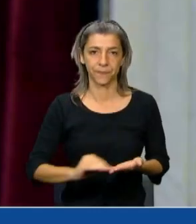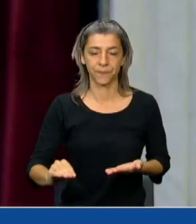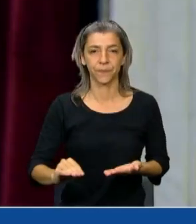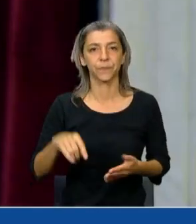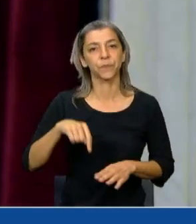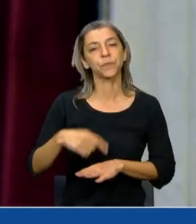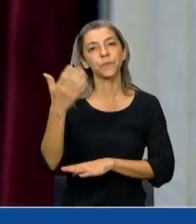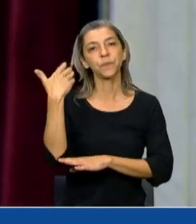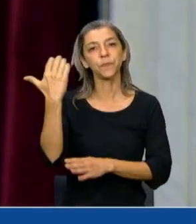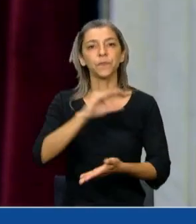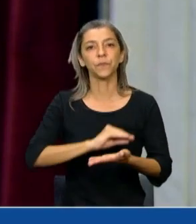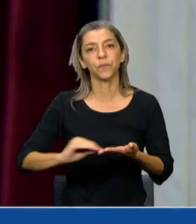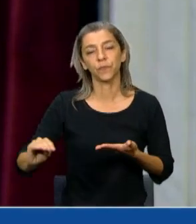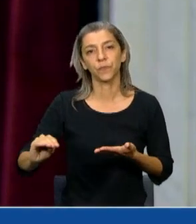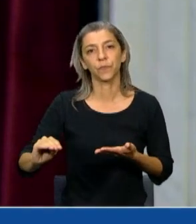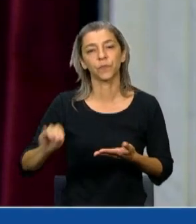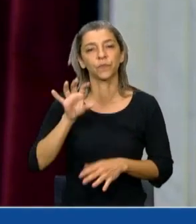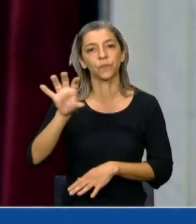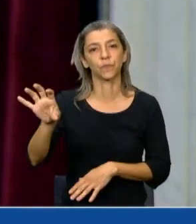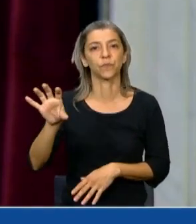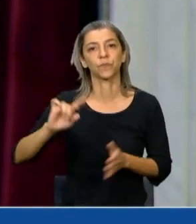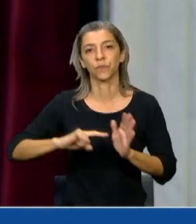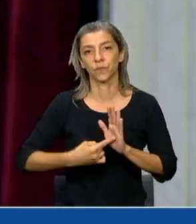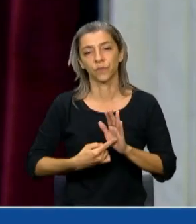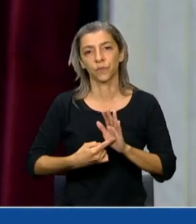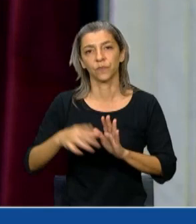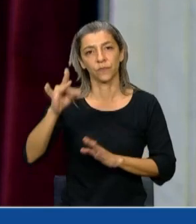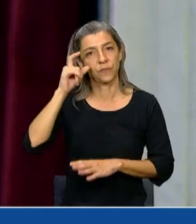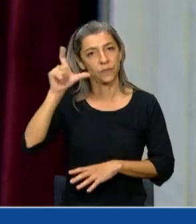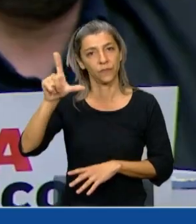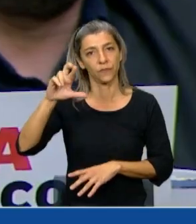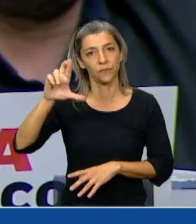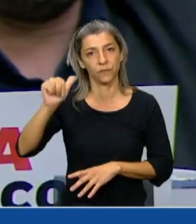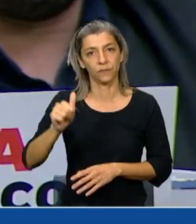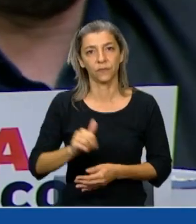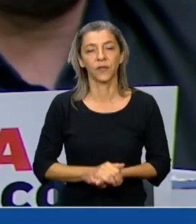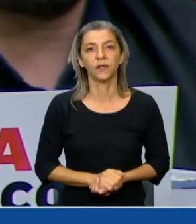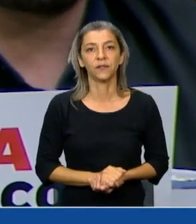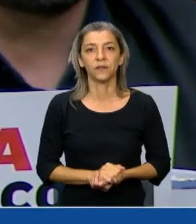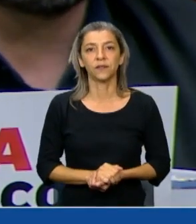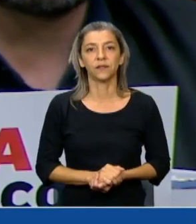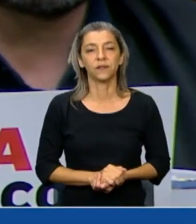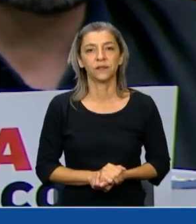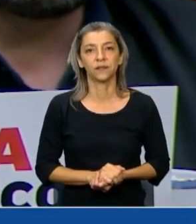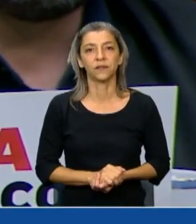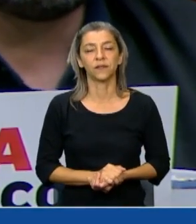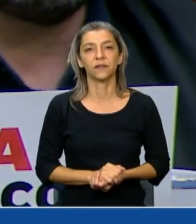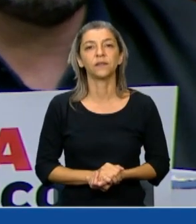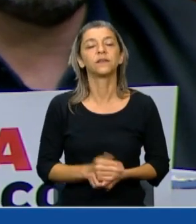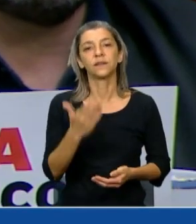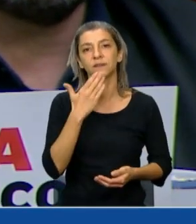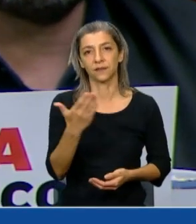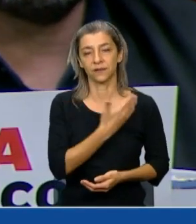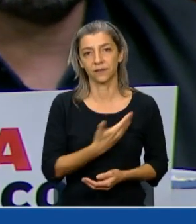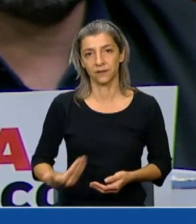Continúa en el uso de la palabra la diputada por la provincia de Buenos Aires, Romina del Pla. Gracias, presidente. Bueno, la verdad que ya